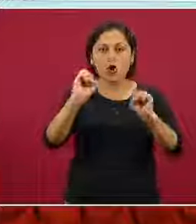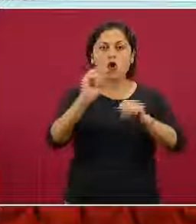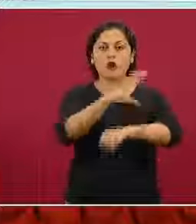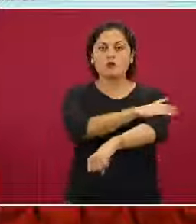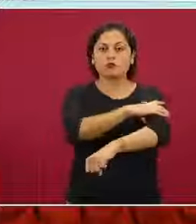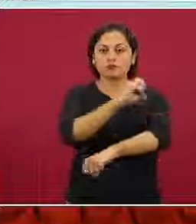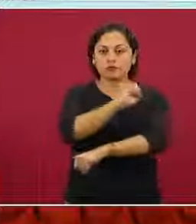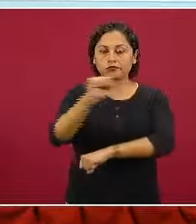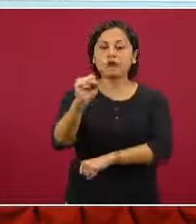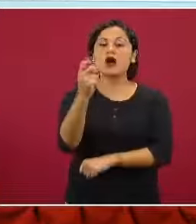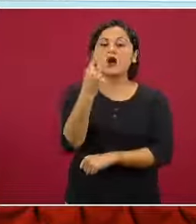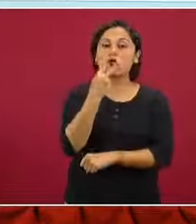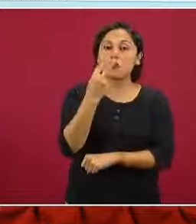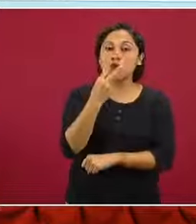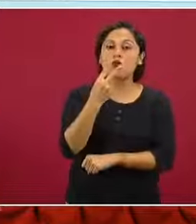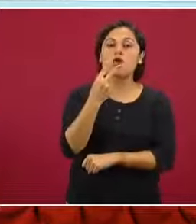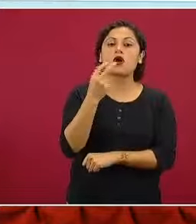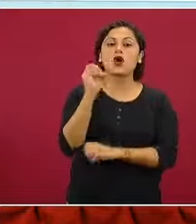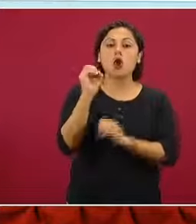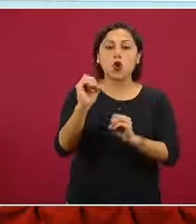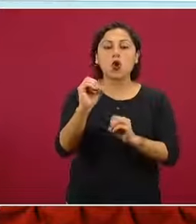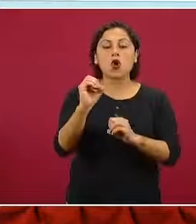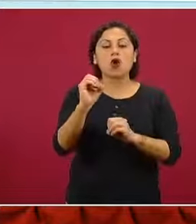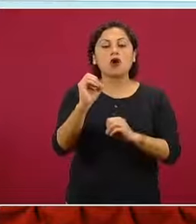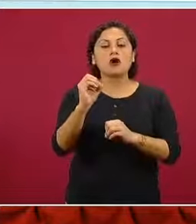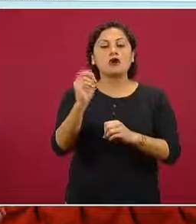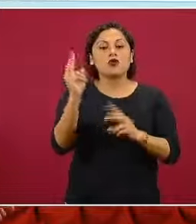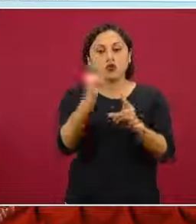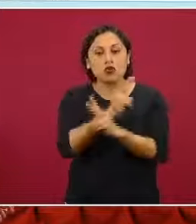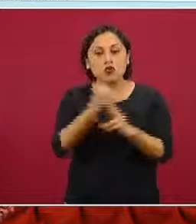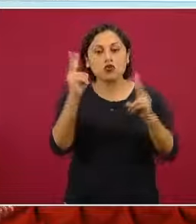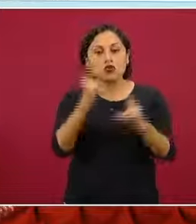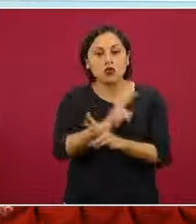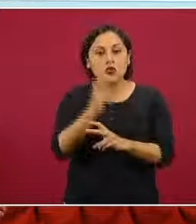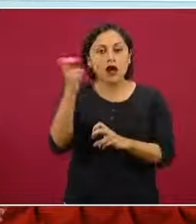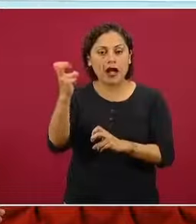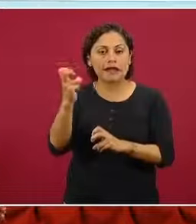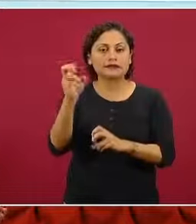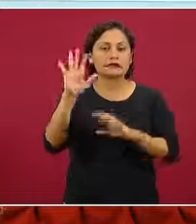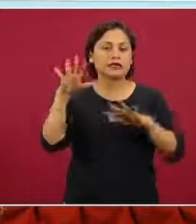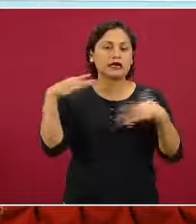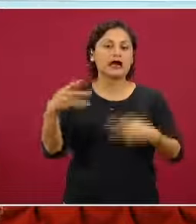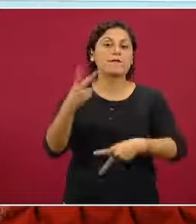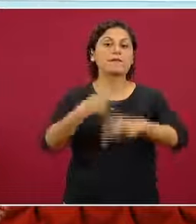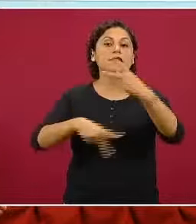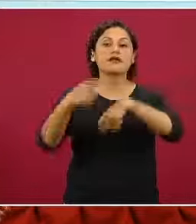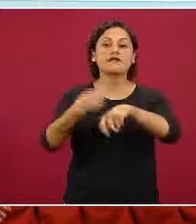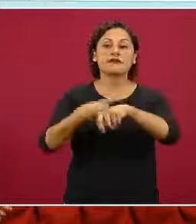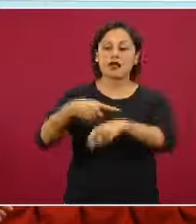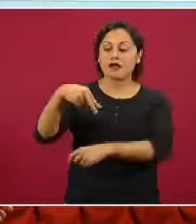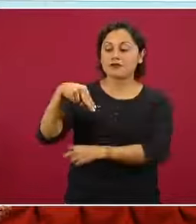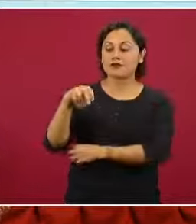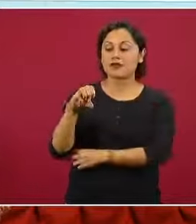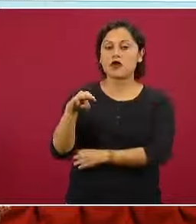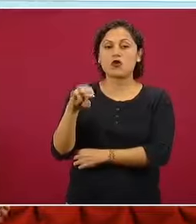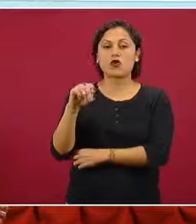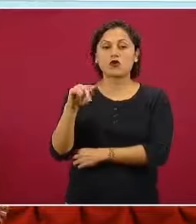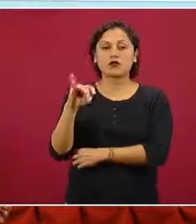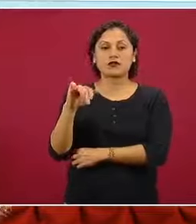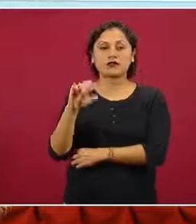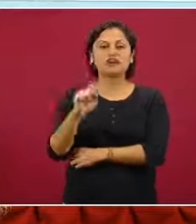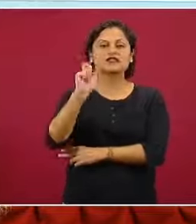hipertensión, tabaquismo, inmunosupresión, puede complicarse con una neumonitis, una inflamación grave de los pulmones.